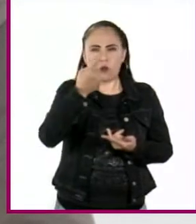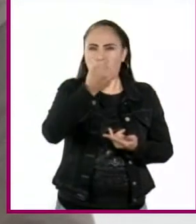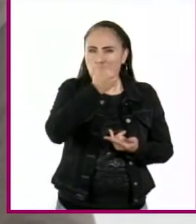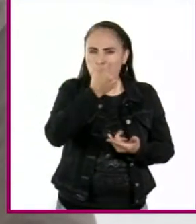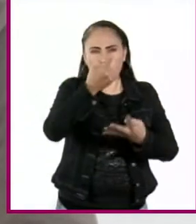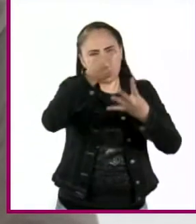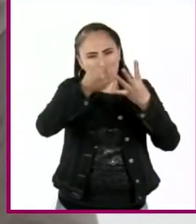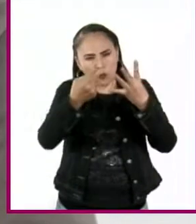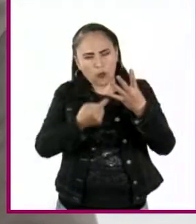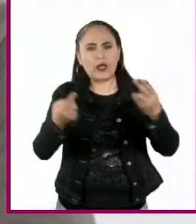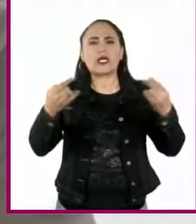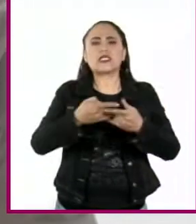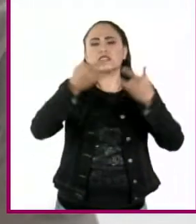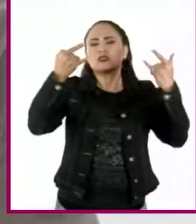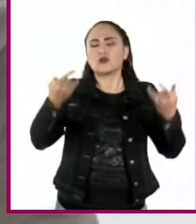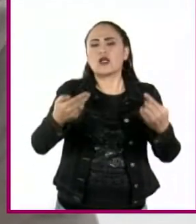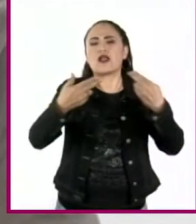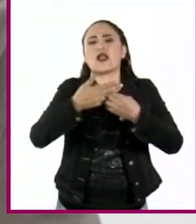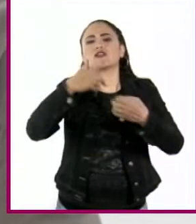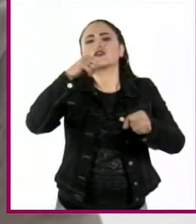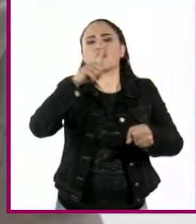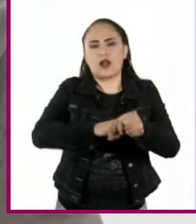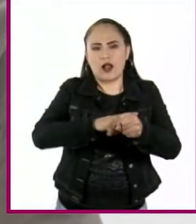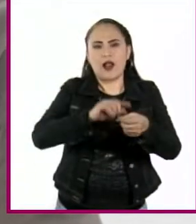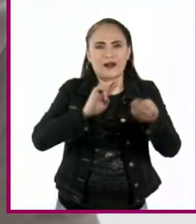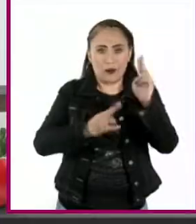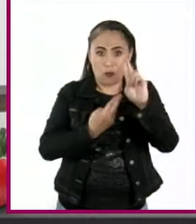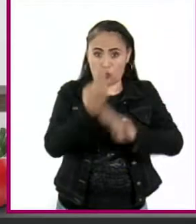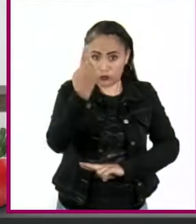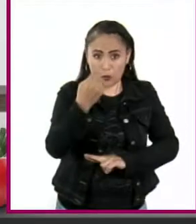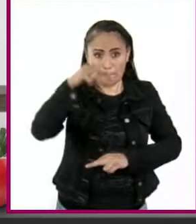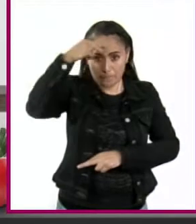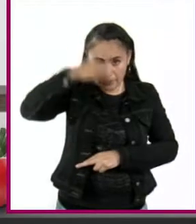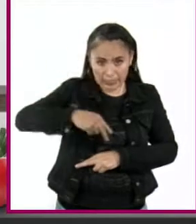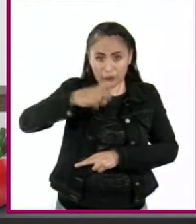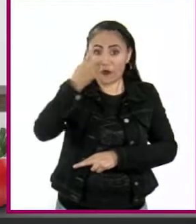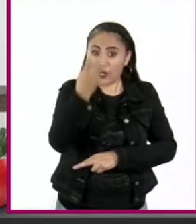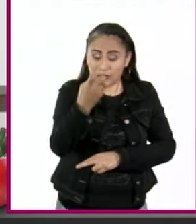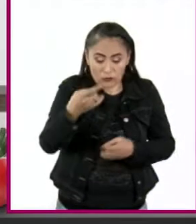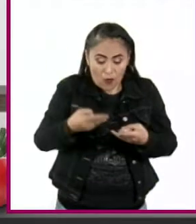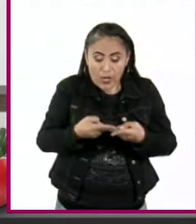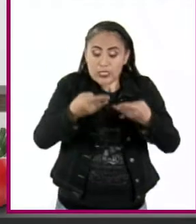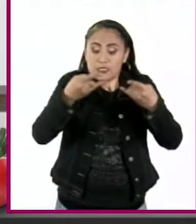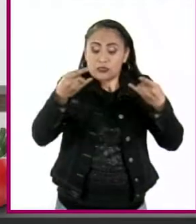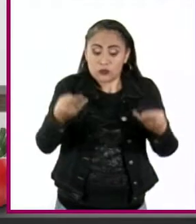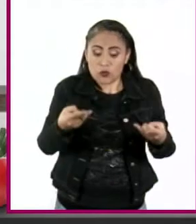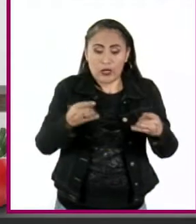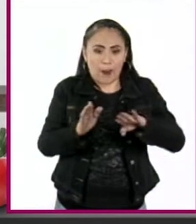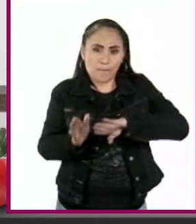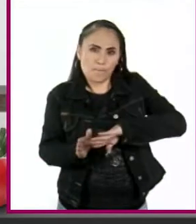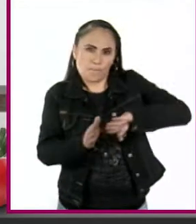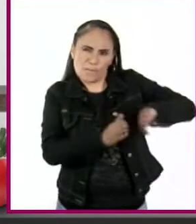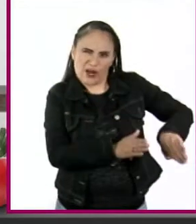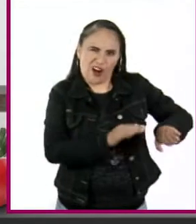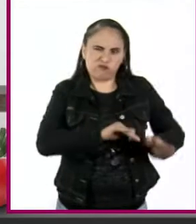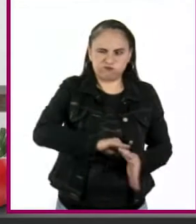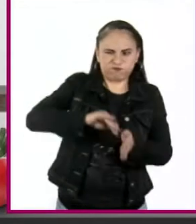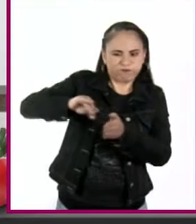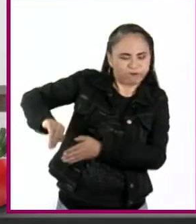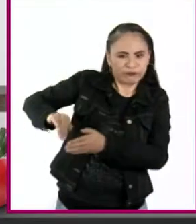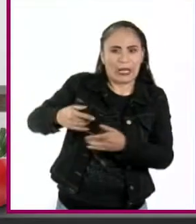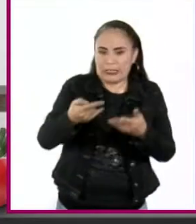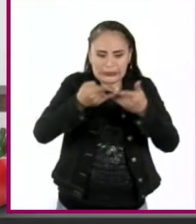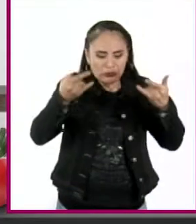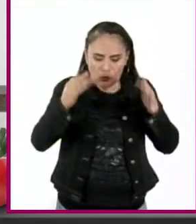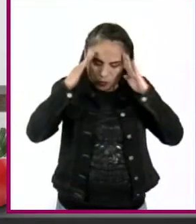de la historia nacional dominante después de la Revolución Mexicana. Esa historia que dejaba de lado, minimizaba o ignoraba la historia